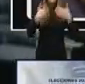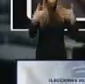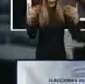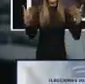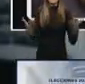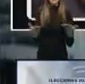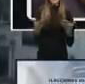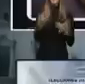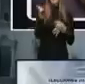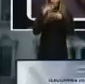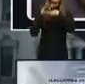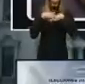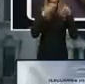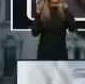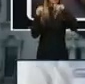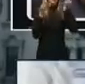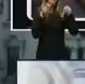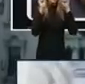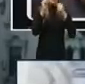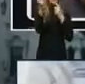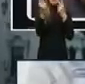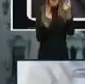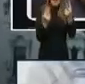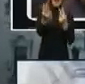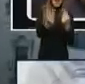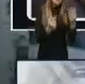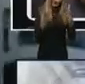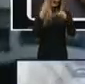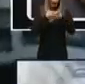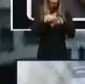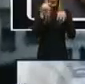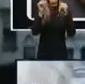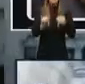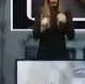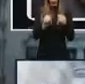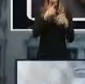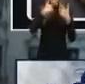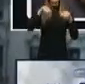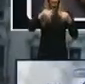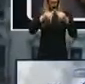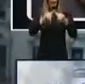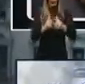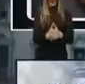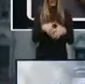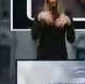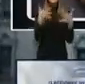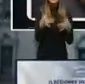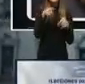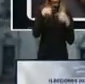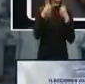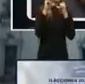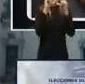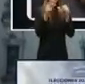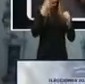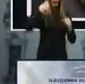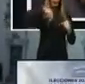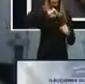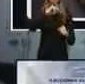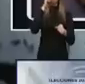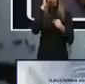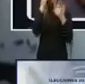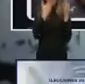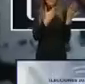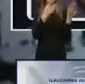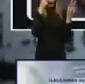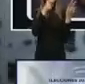demás personas que vayan acercándose a este punto. Aquí seguimos nosotros observando en los